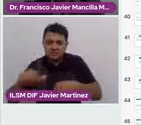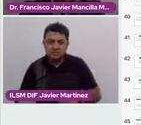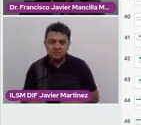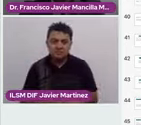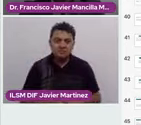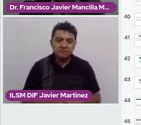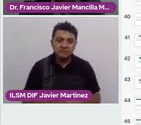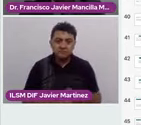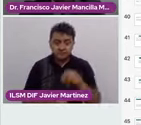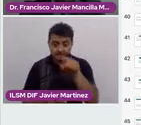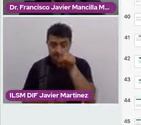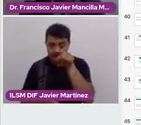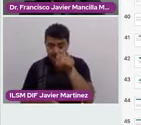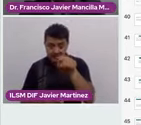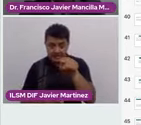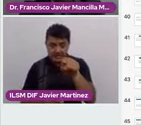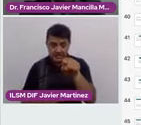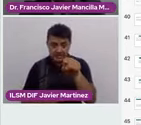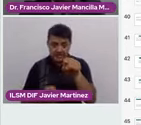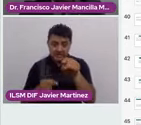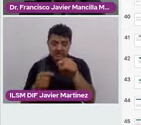Este es el dispositivo de implante coclear.